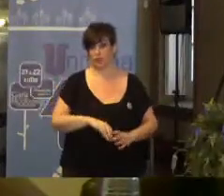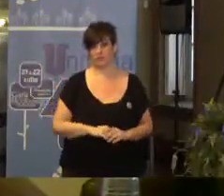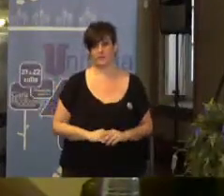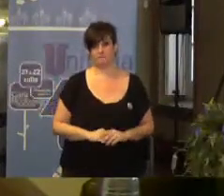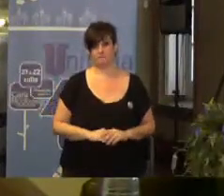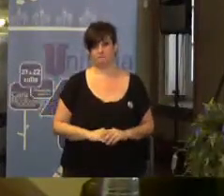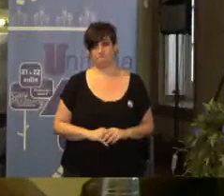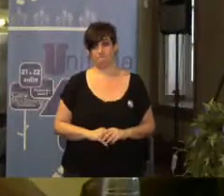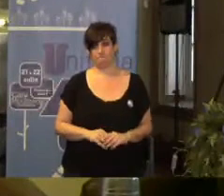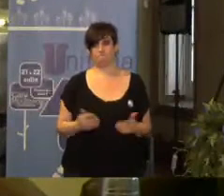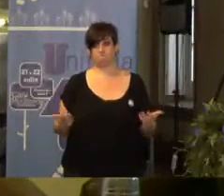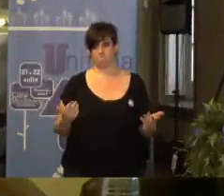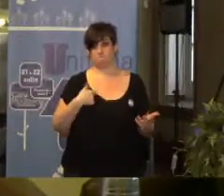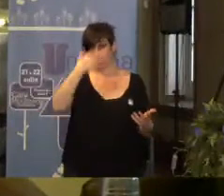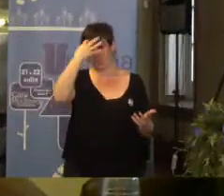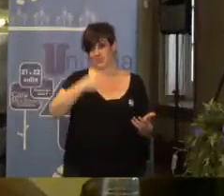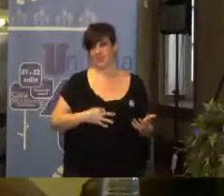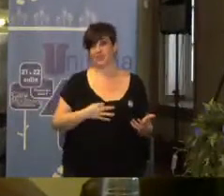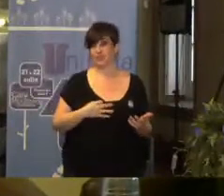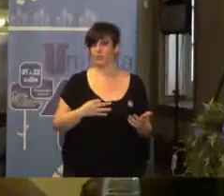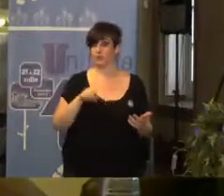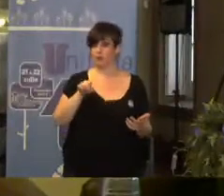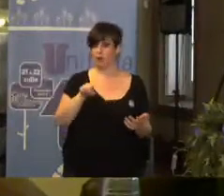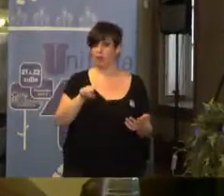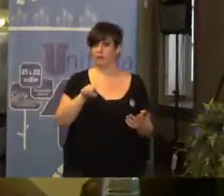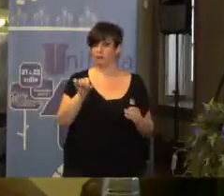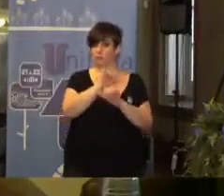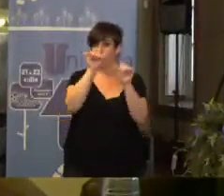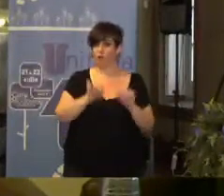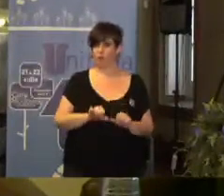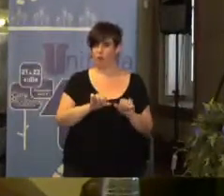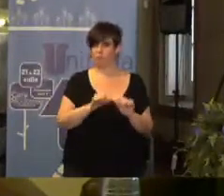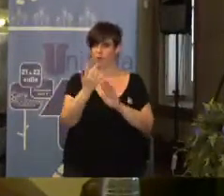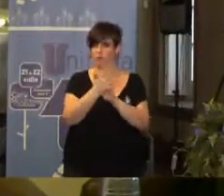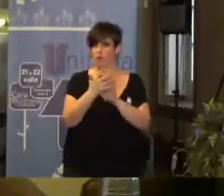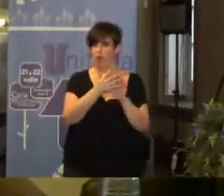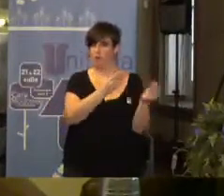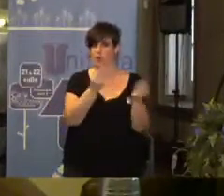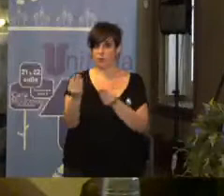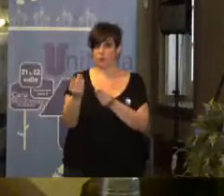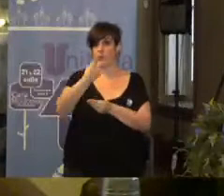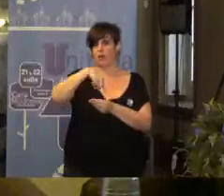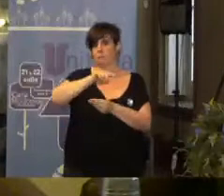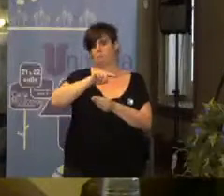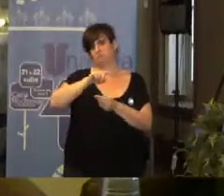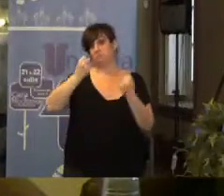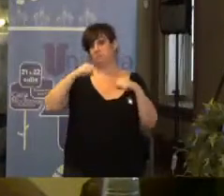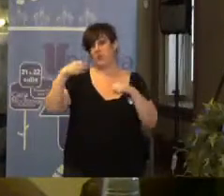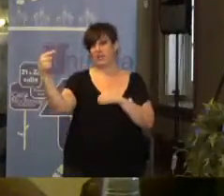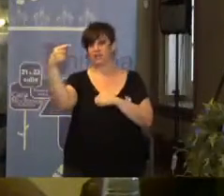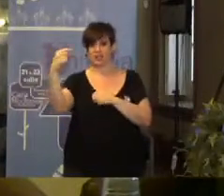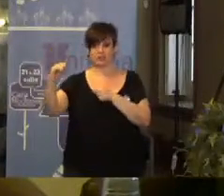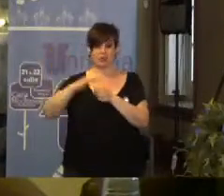Entonces, eu creo que aí temos moito que falar. Non estamos contaminadas de malas praxes, e temos